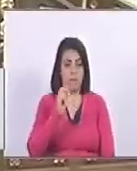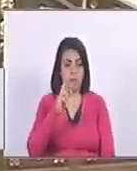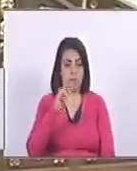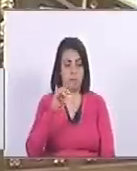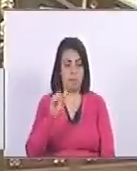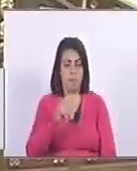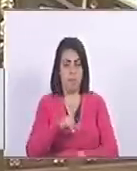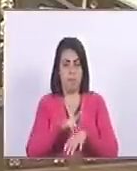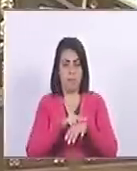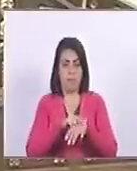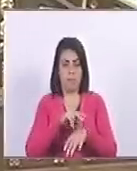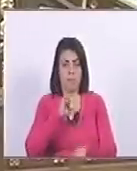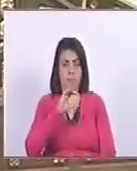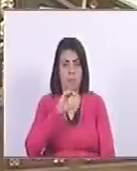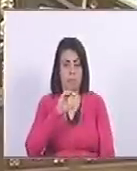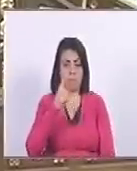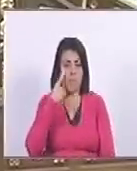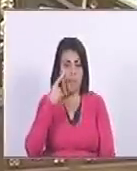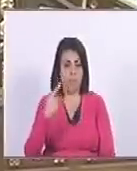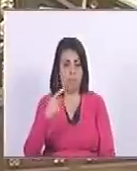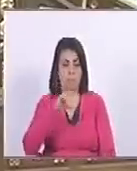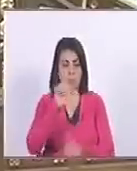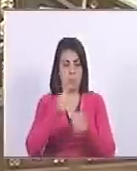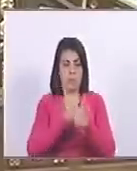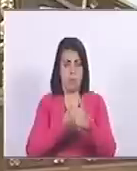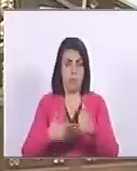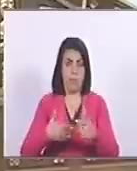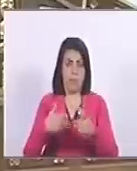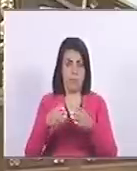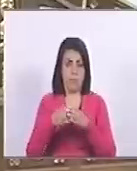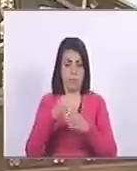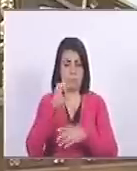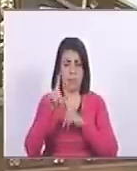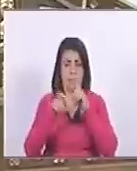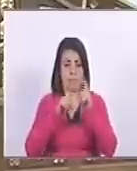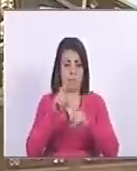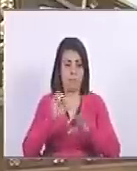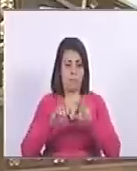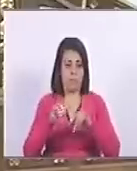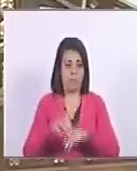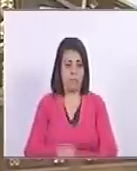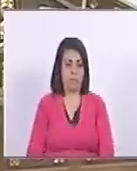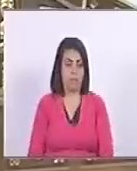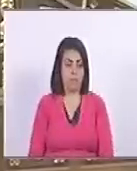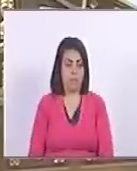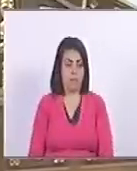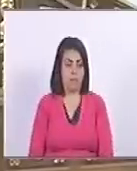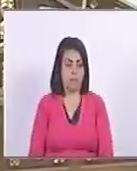el doctor Larry Daboe, asesor de la vicepresidencia, consultor jurídico y la secretaria, por favor.